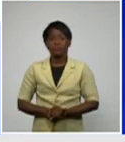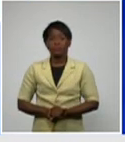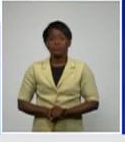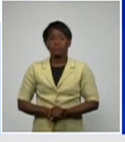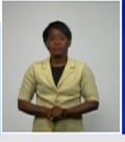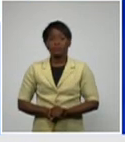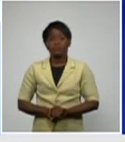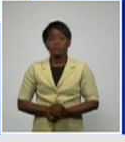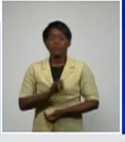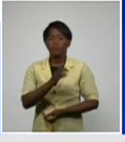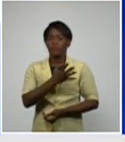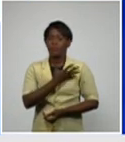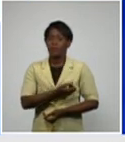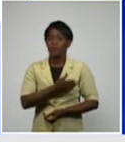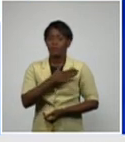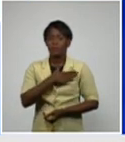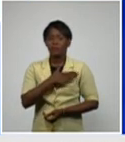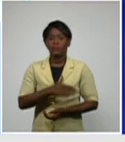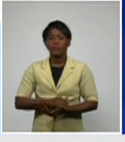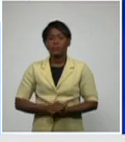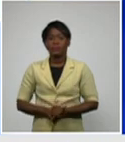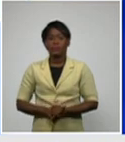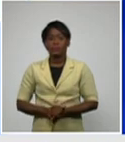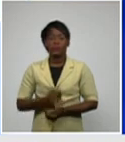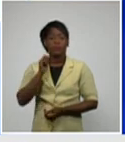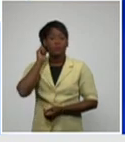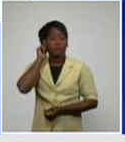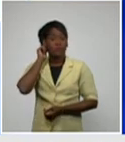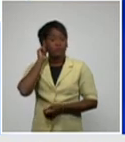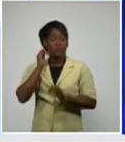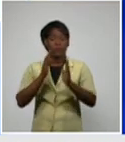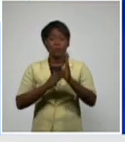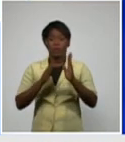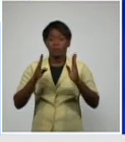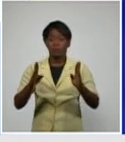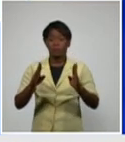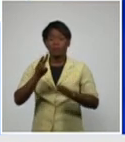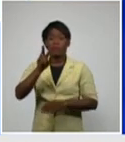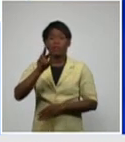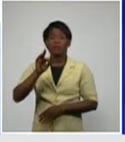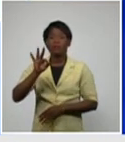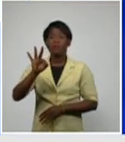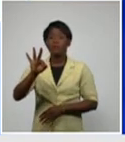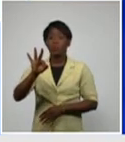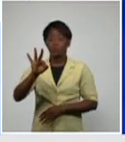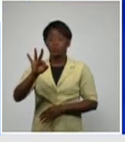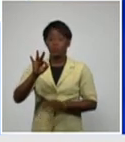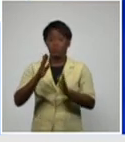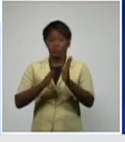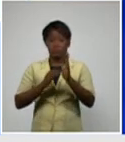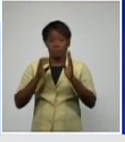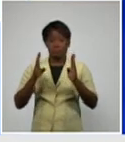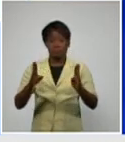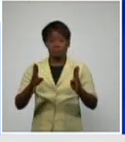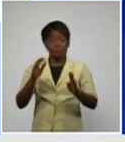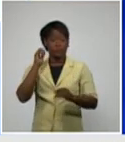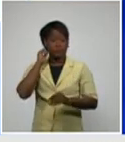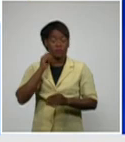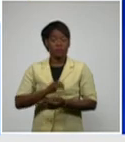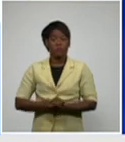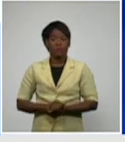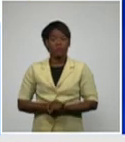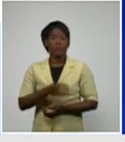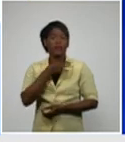lamentablemente tenemos en febrero 28 fallecidos más en comparación con